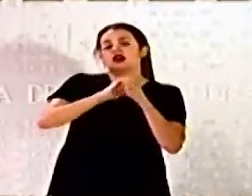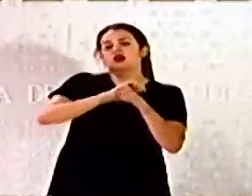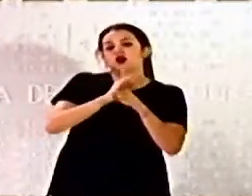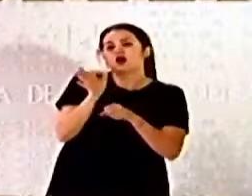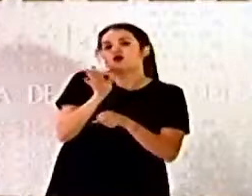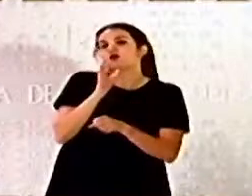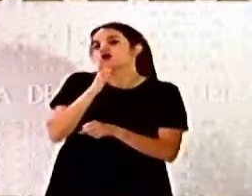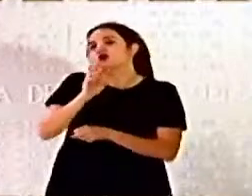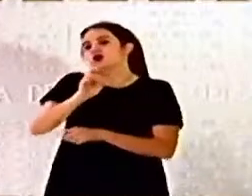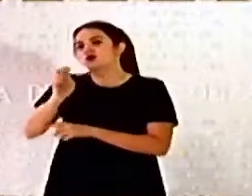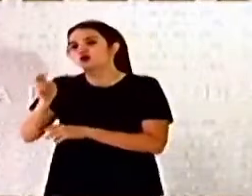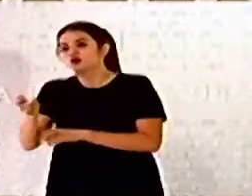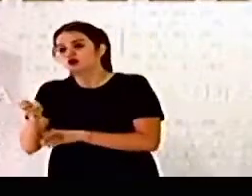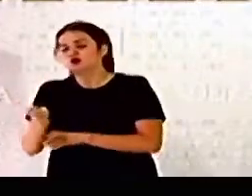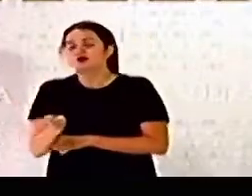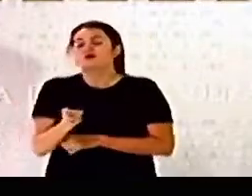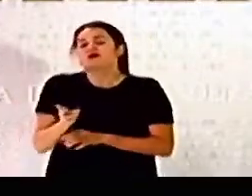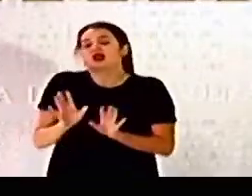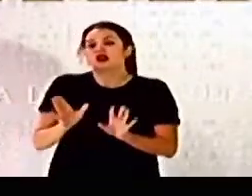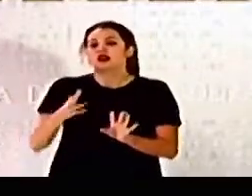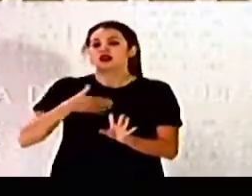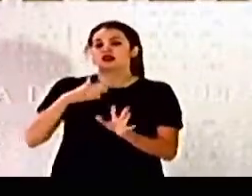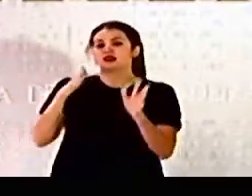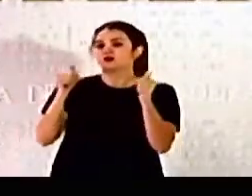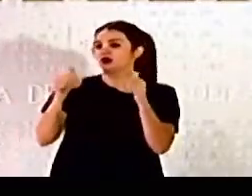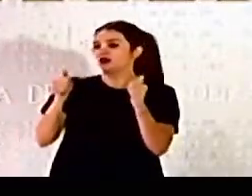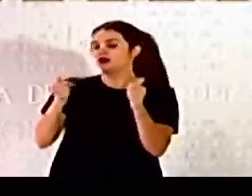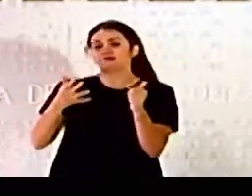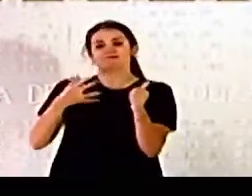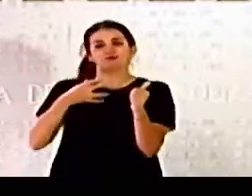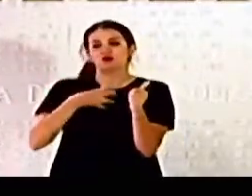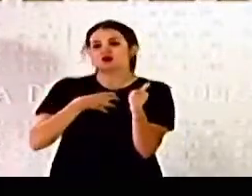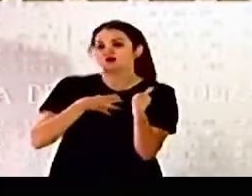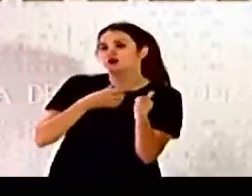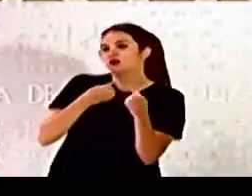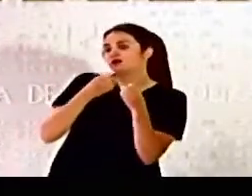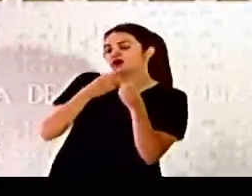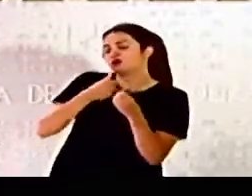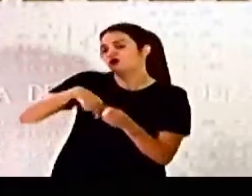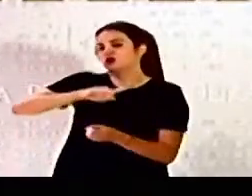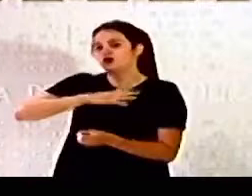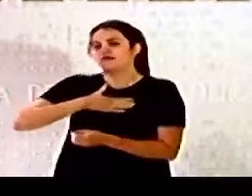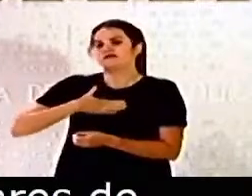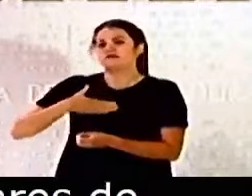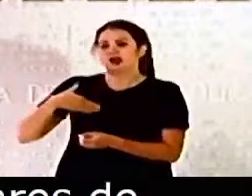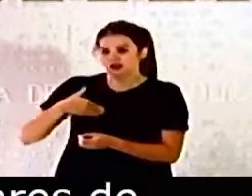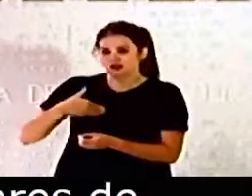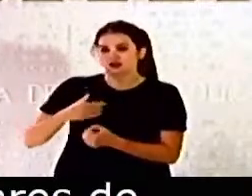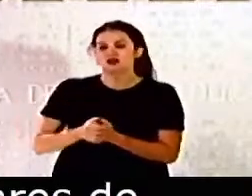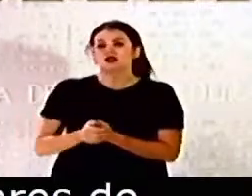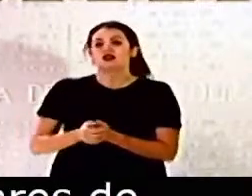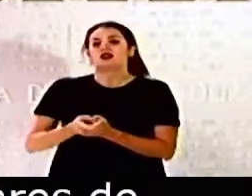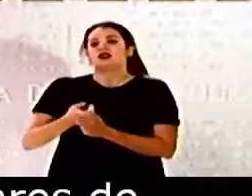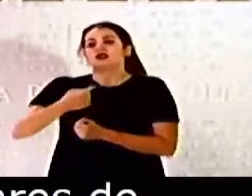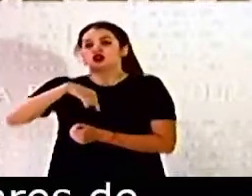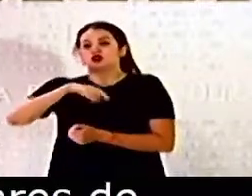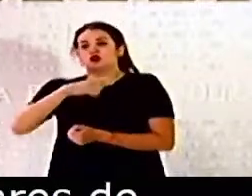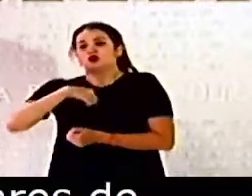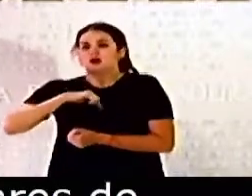que no nos ha dejado despedirlas como hubiésemos deseado, como hubiésemos querido y como son nuestras costumbres,